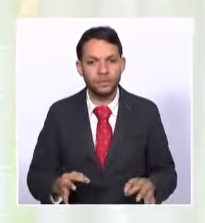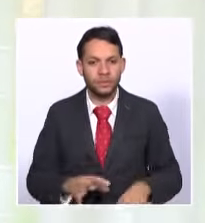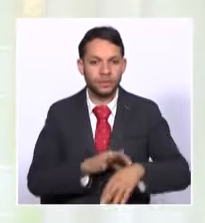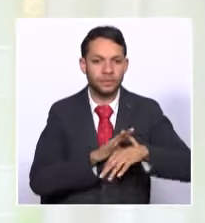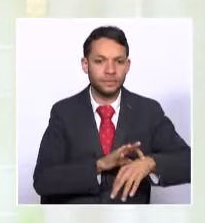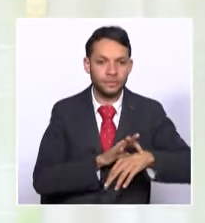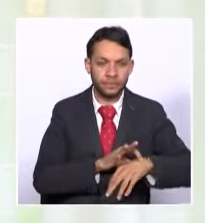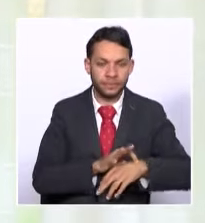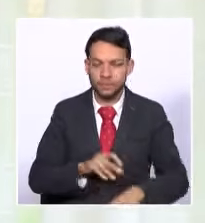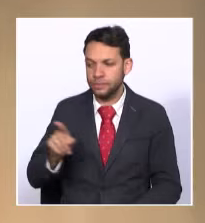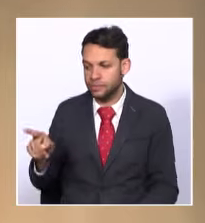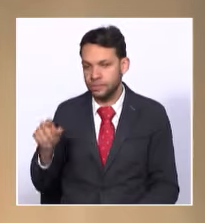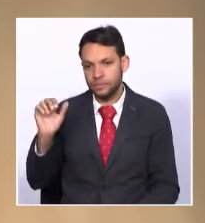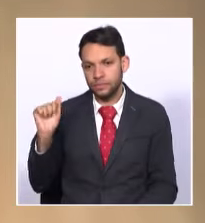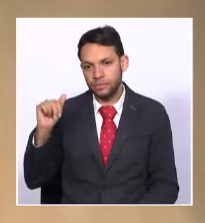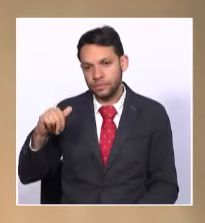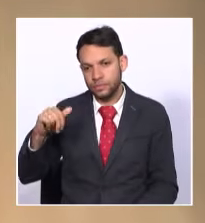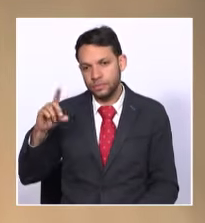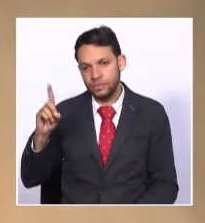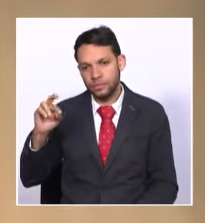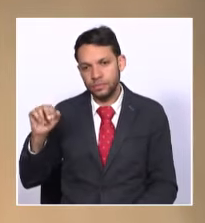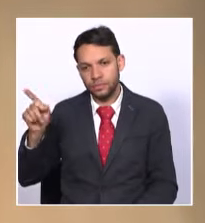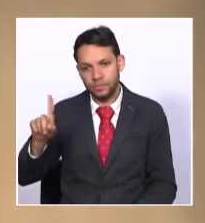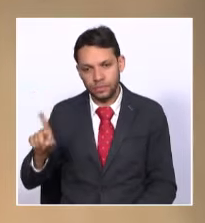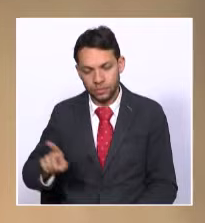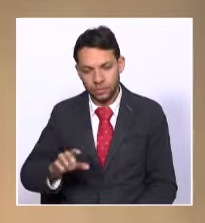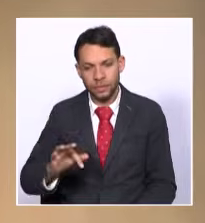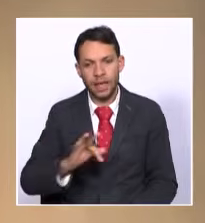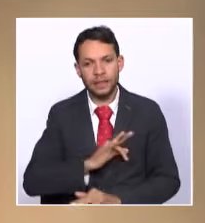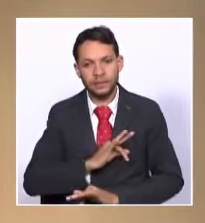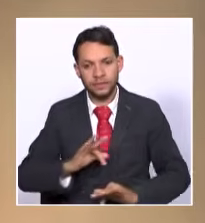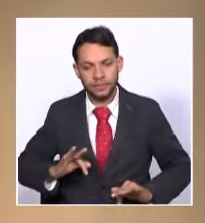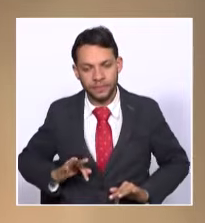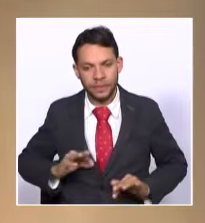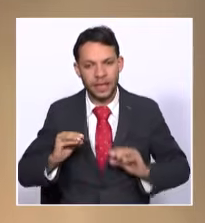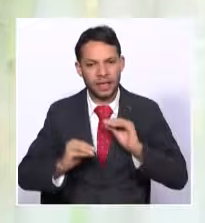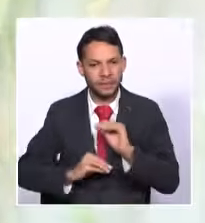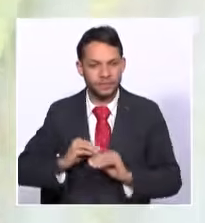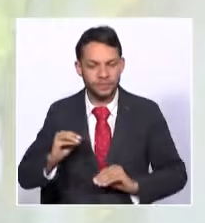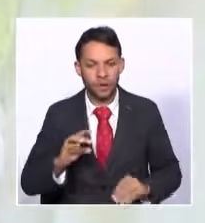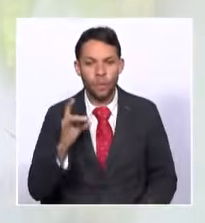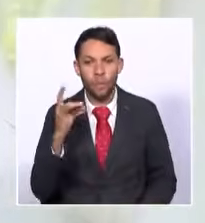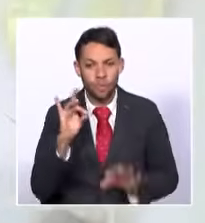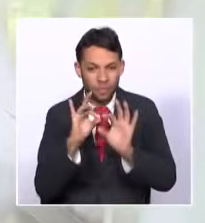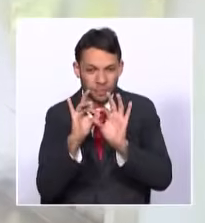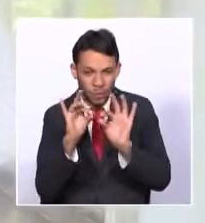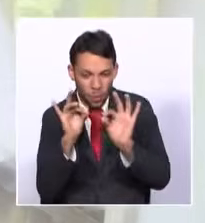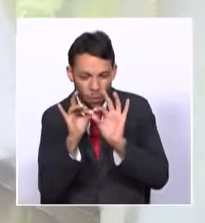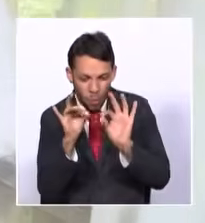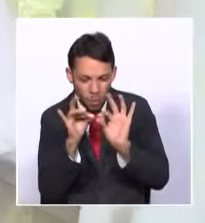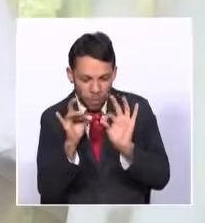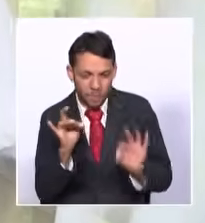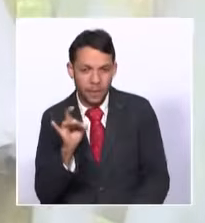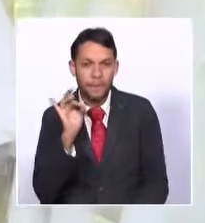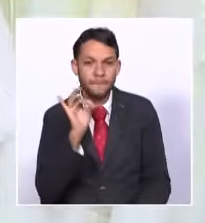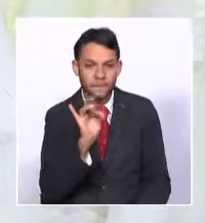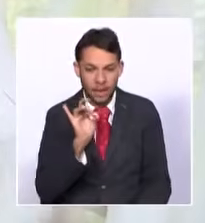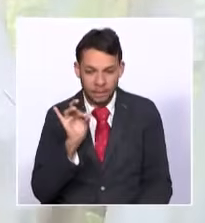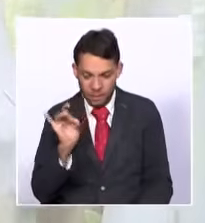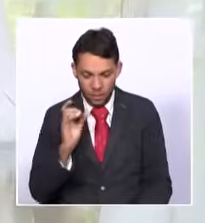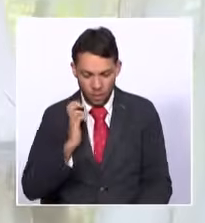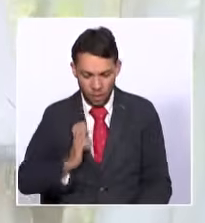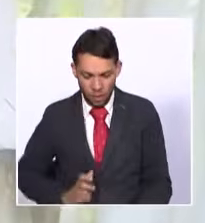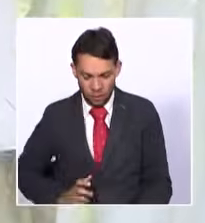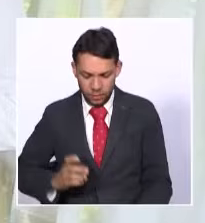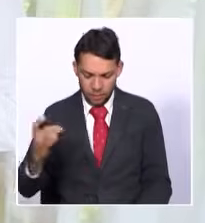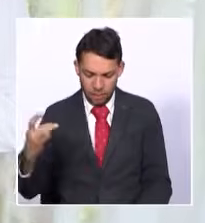Andrés Acevedo el tratamiento con acupuntura, que es un tratamiento que se le hace recurrente a él, y posteriormente la